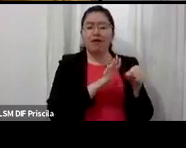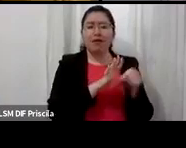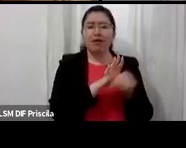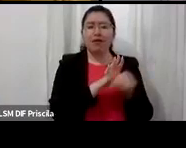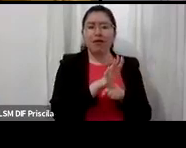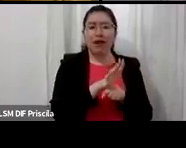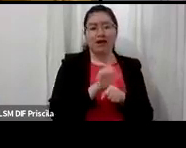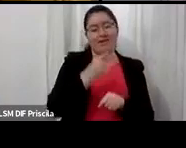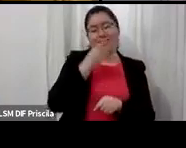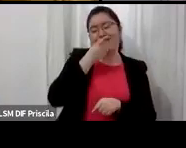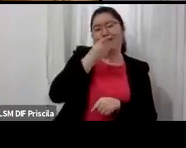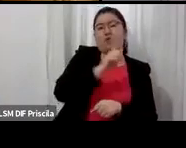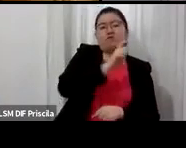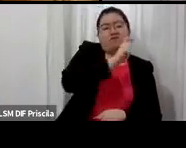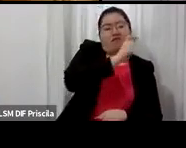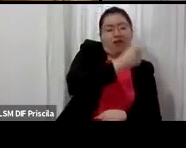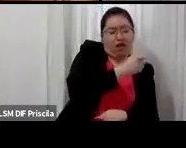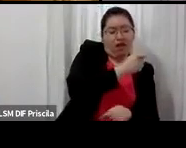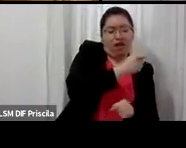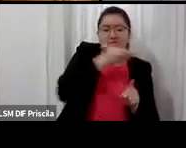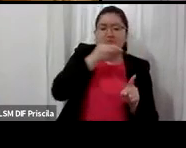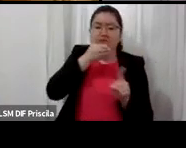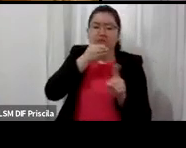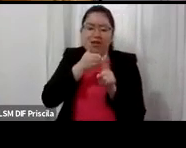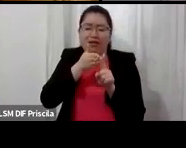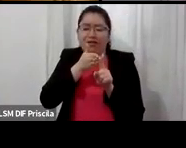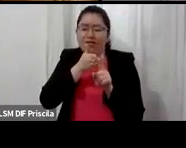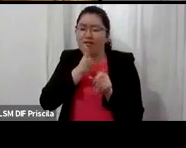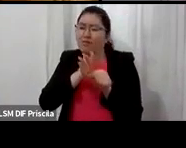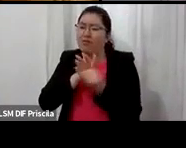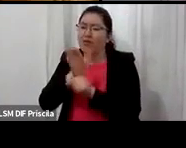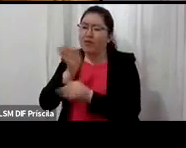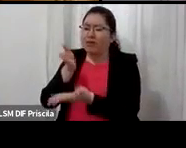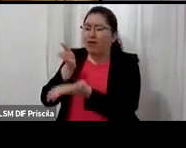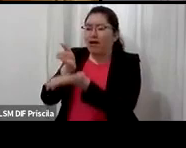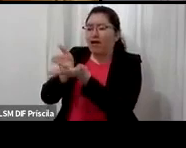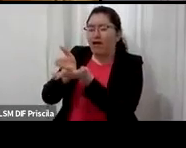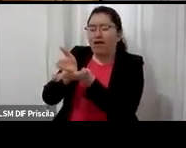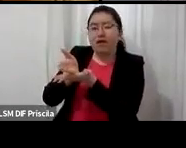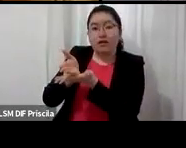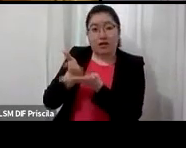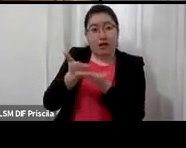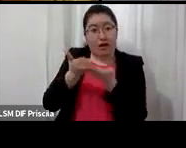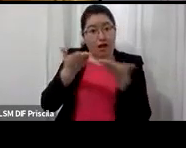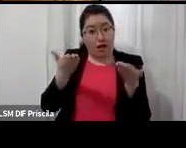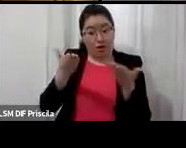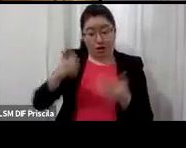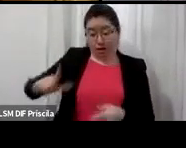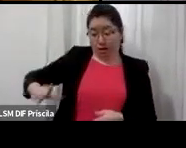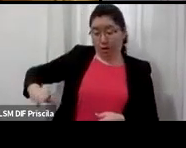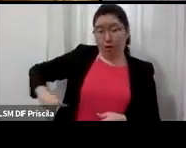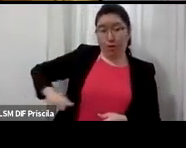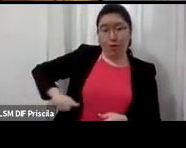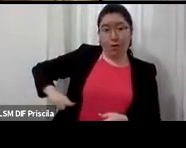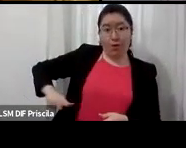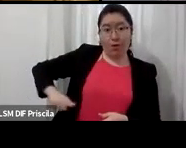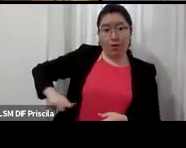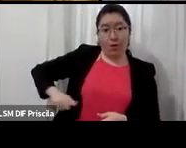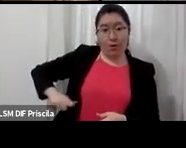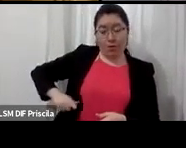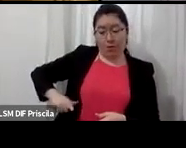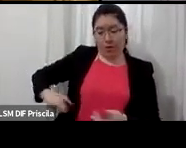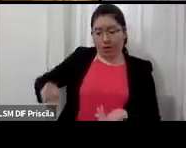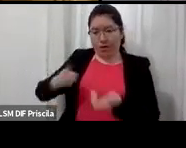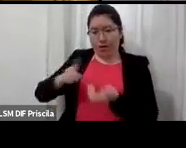los alcances, para dónde va. Ok, ¿cuál es la responsabilidad del gobierno en la construcción de procesos de paz desde la